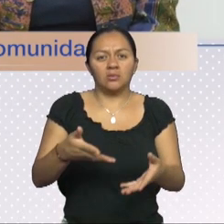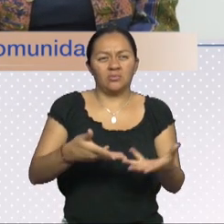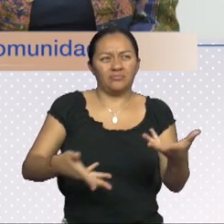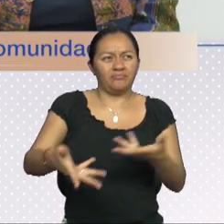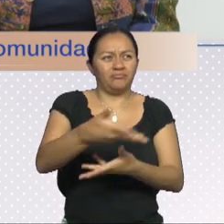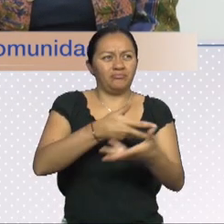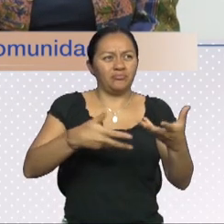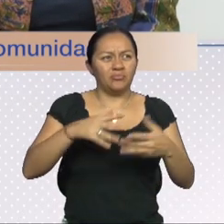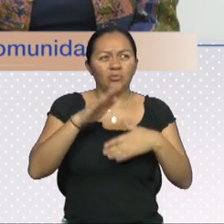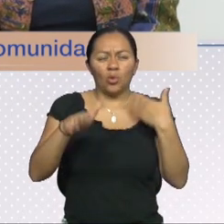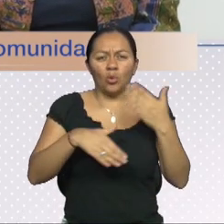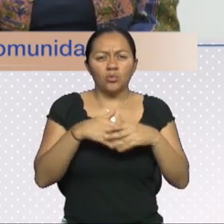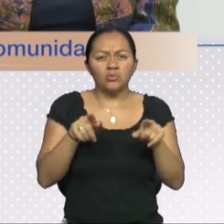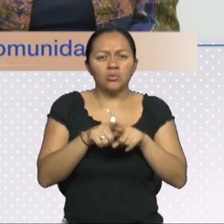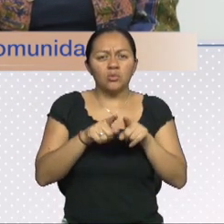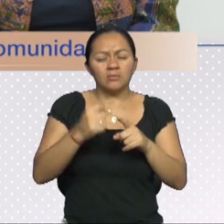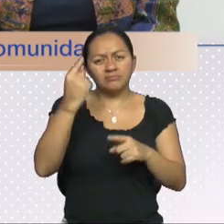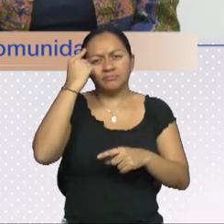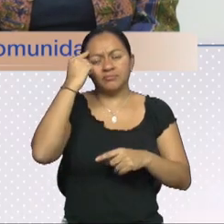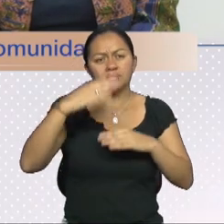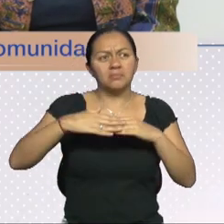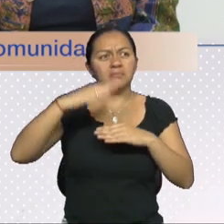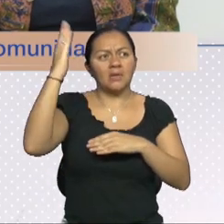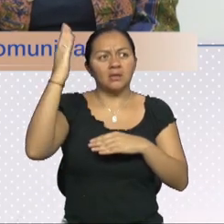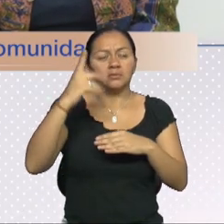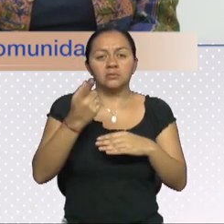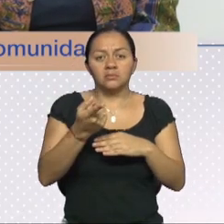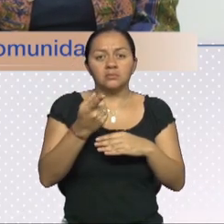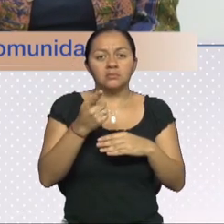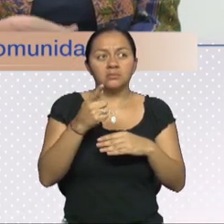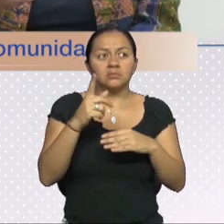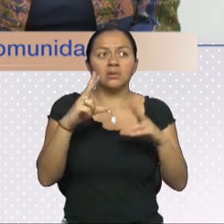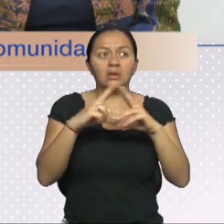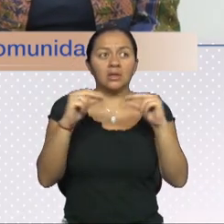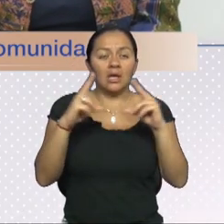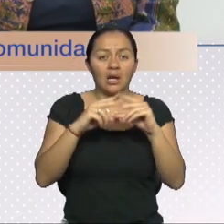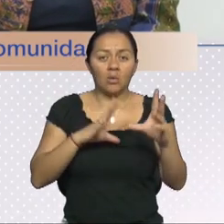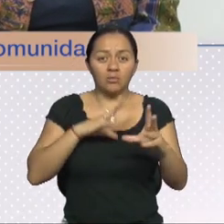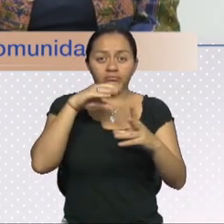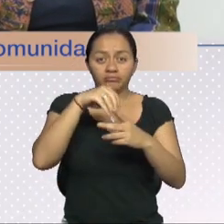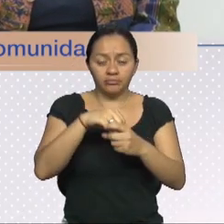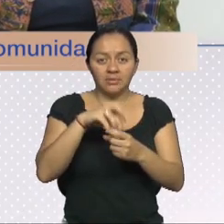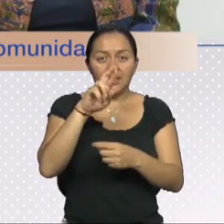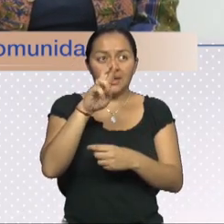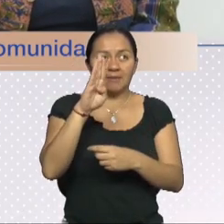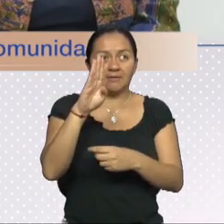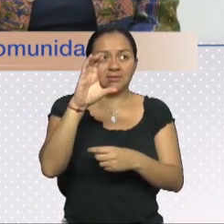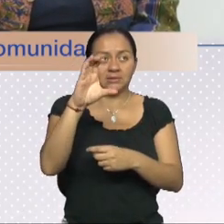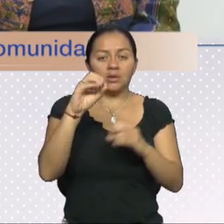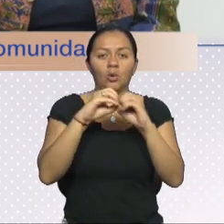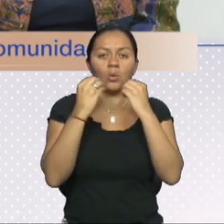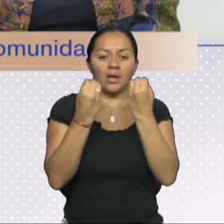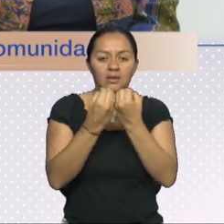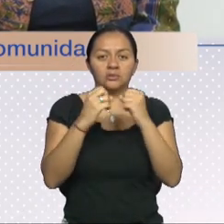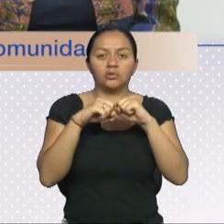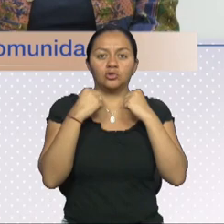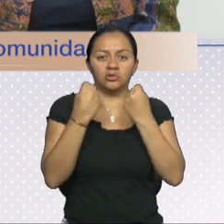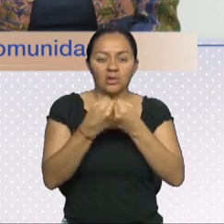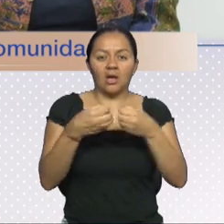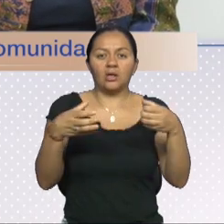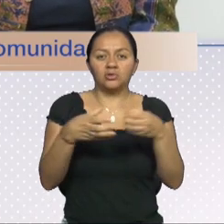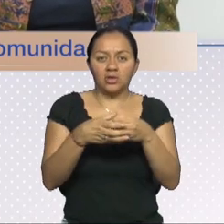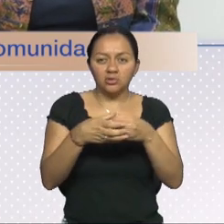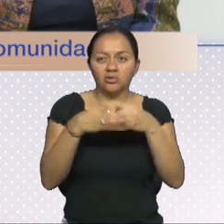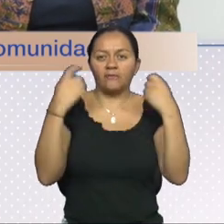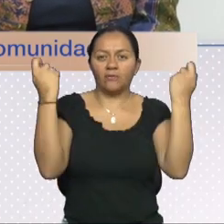bastante por el alto grado de organización en Nicaragua. Entonces, a través de la RBC, a través de las organizaciones